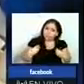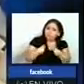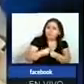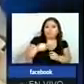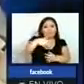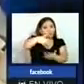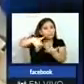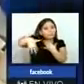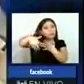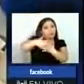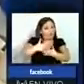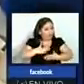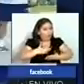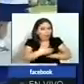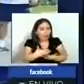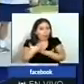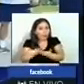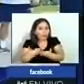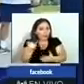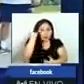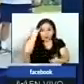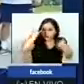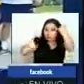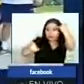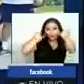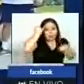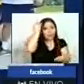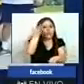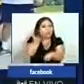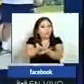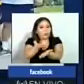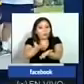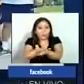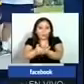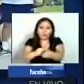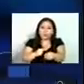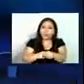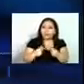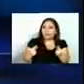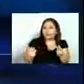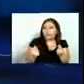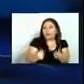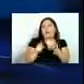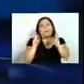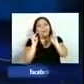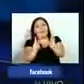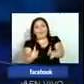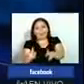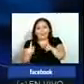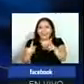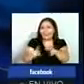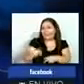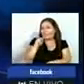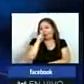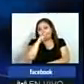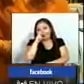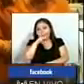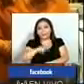Colaborador Y generador De iniciativas Que en momentos Hacía mena La conversación laboral